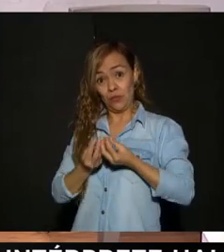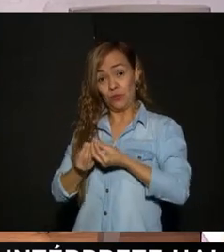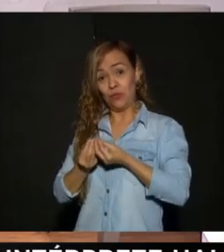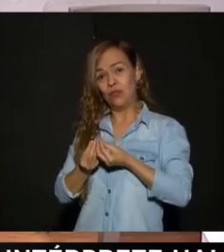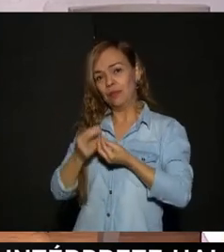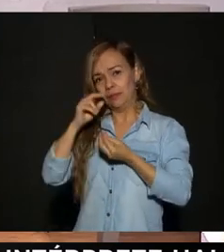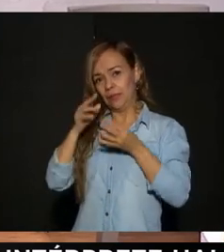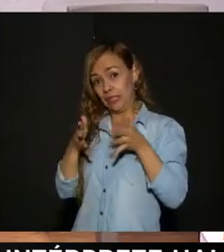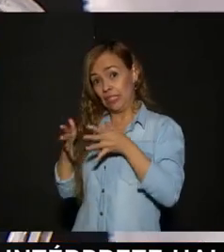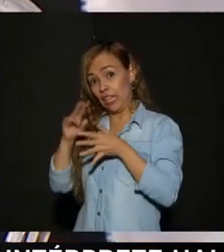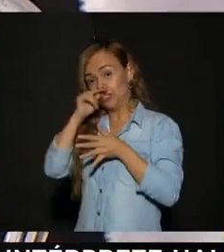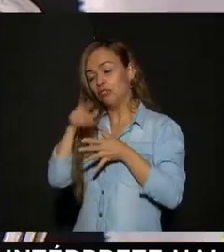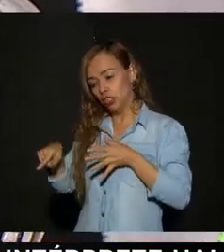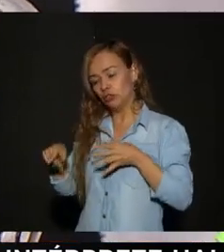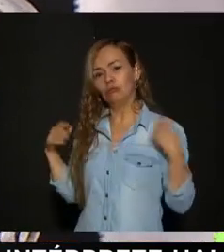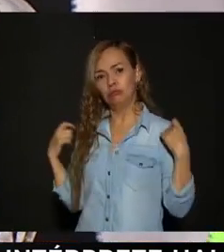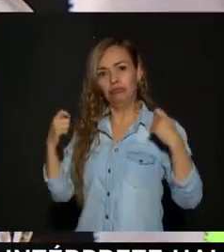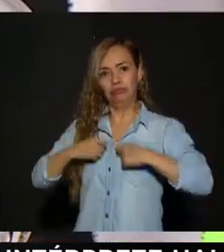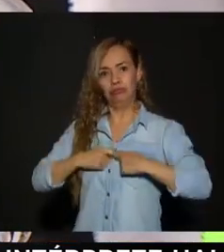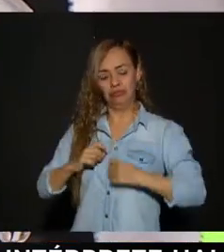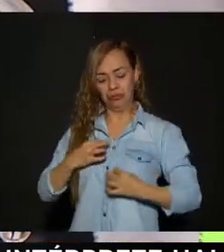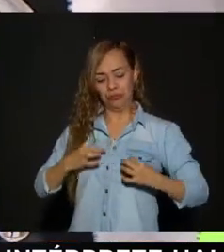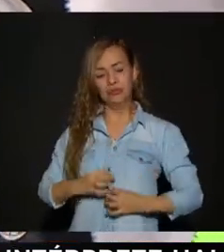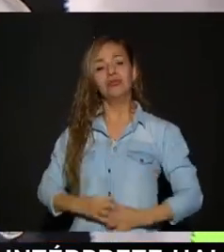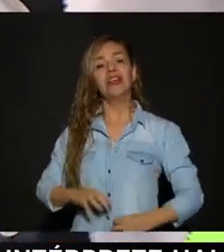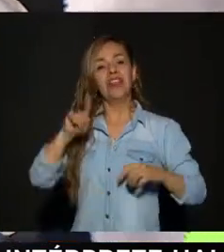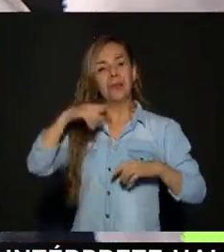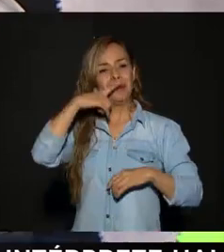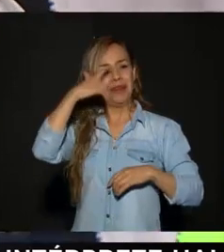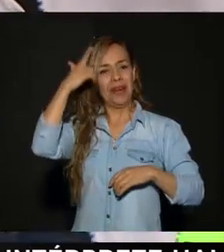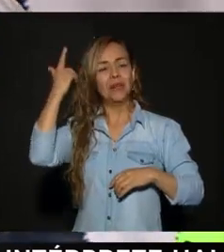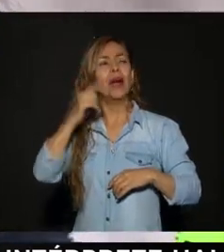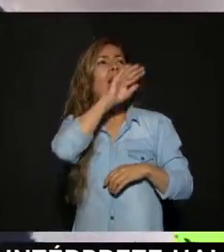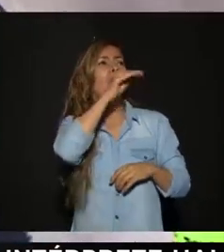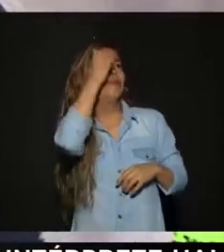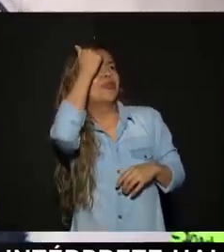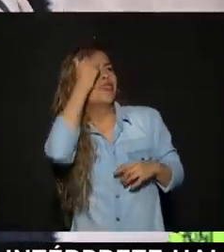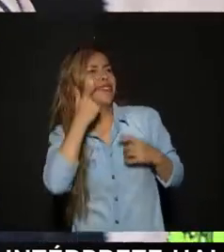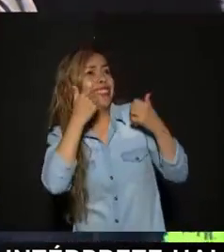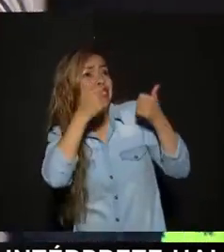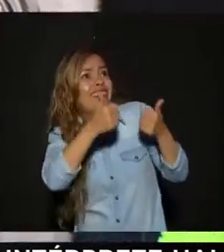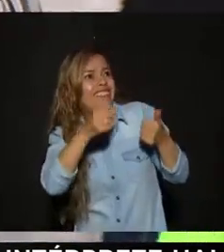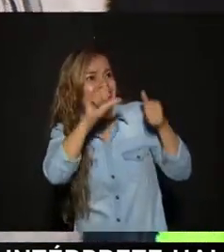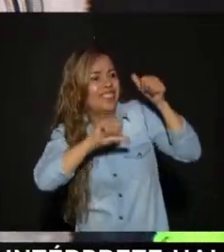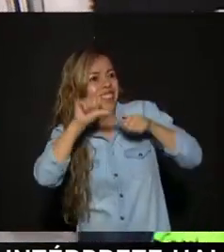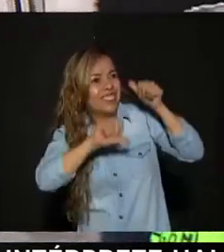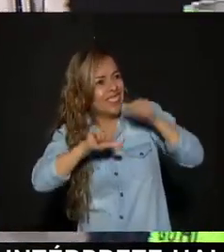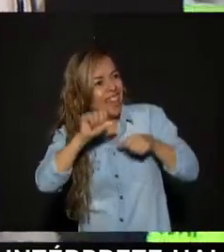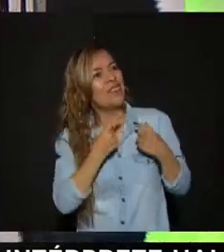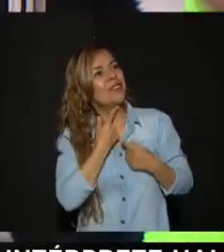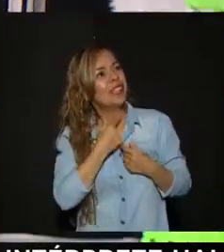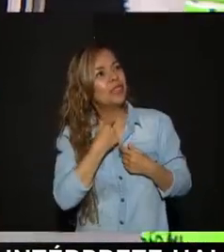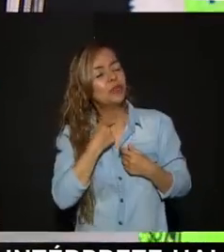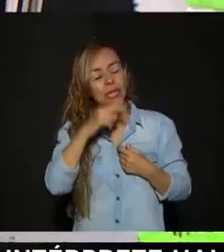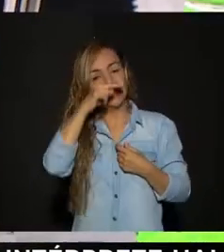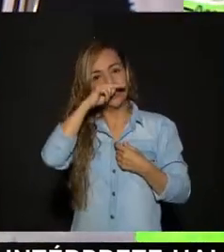ser científico, profe, qué rico, vamos a hacer experimentos. Y entonces también es trabajar involucrarlos